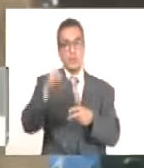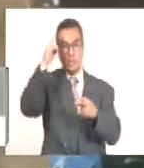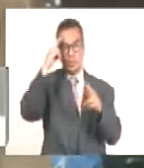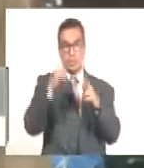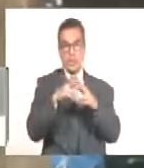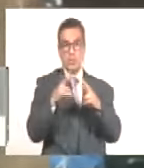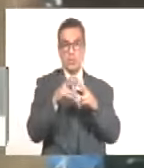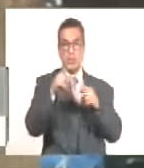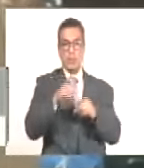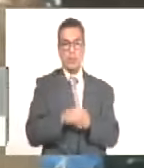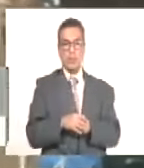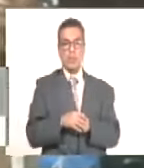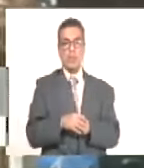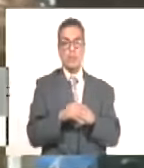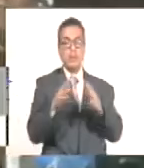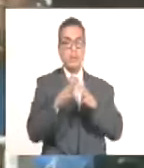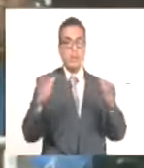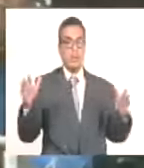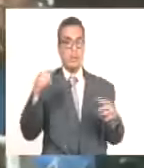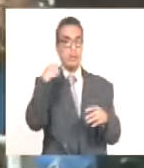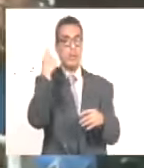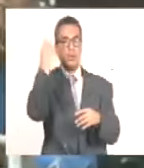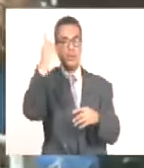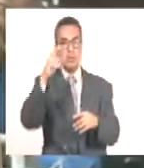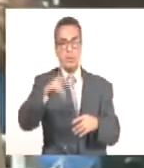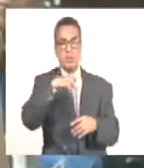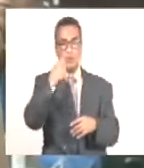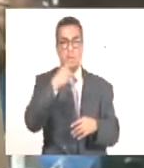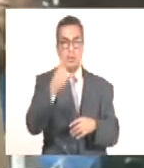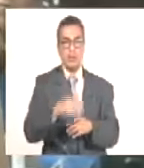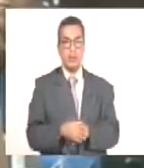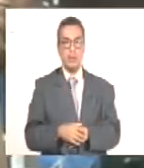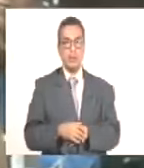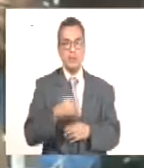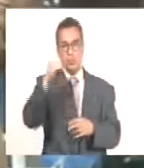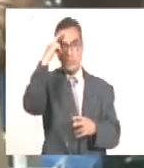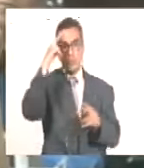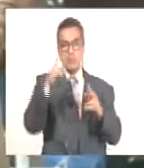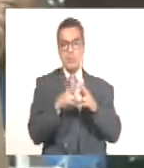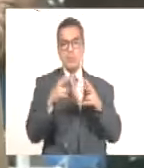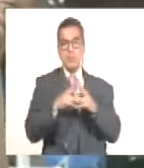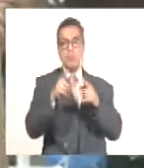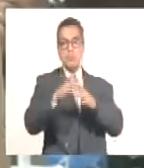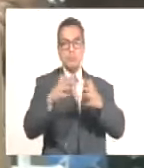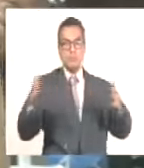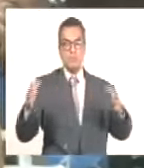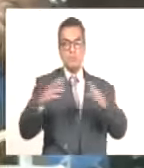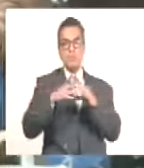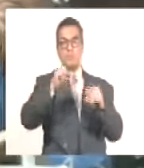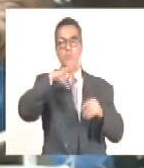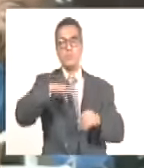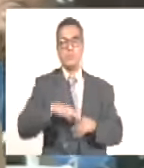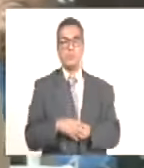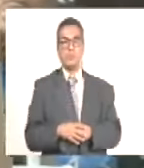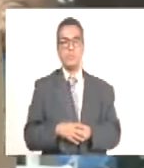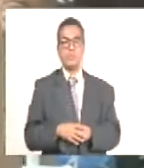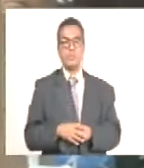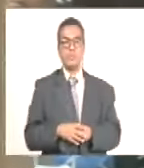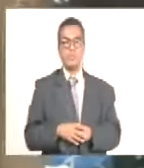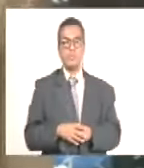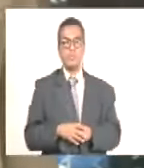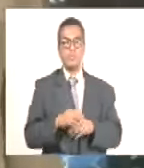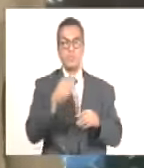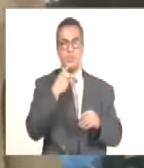reconocida por sus grandes héroes políticos, reconocida por sus grandes historias, como